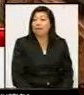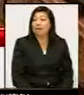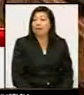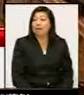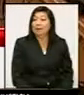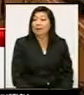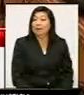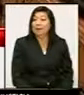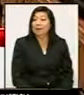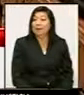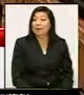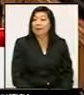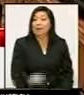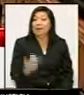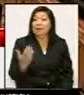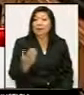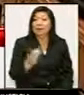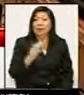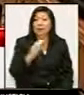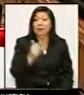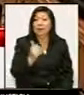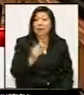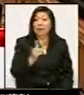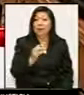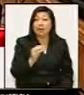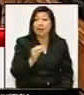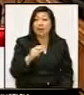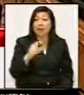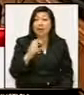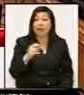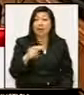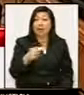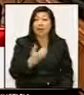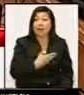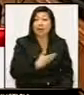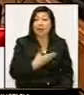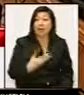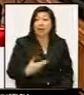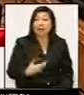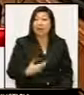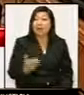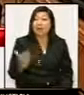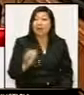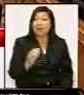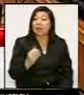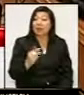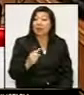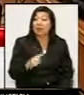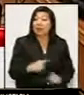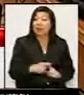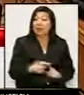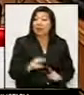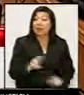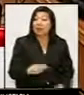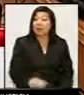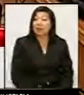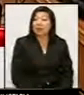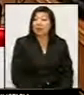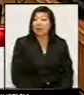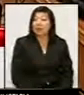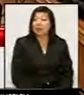vamos a recibir al señor Carlos Canales Anchorena, presidente de Canatur. Bienvenido y te